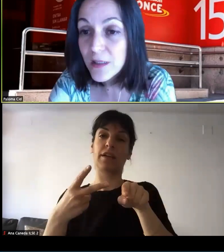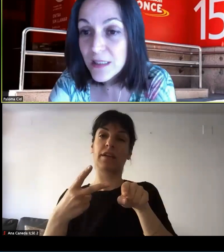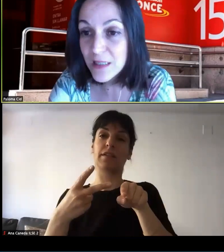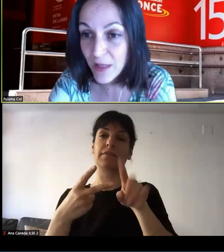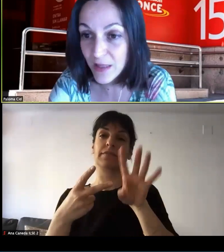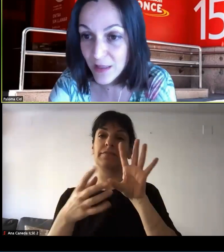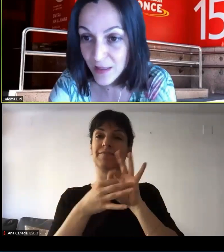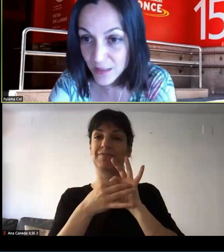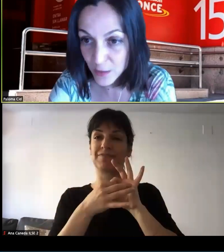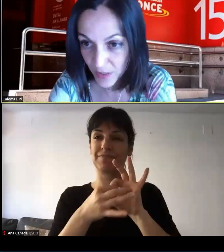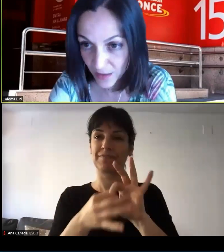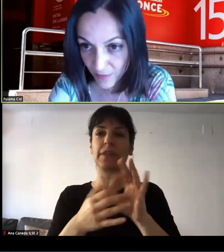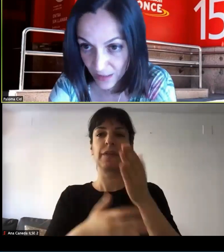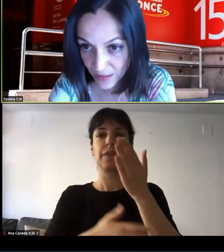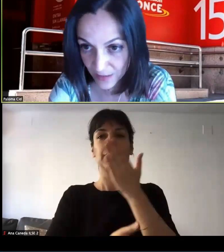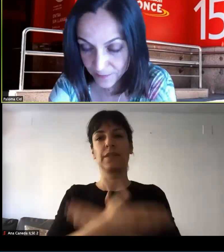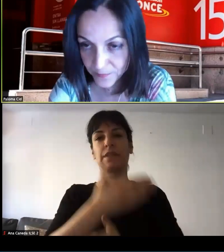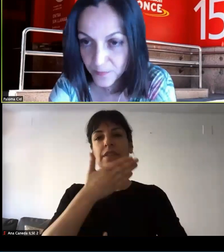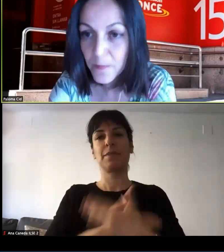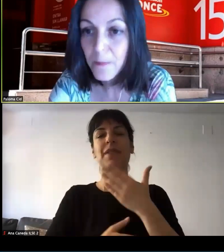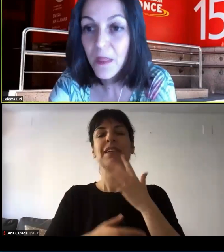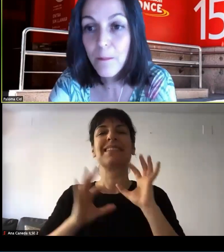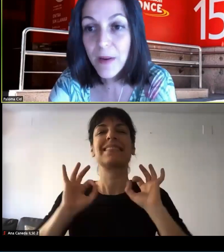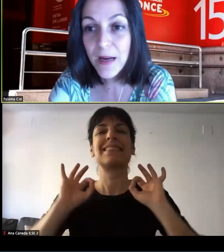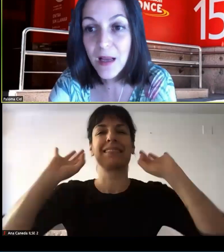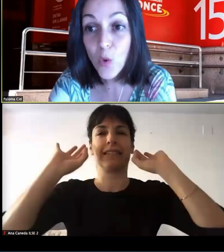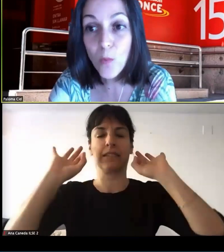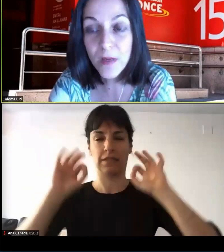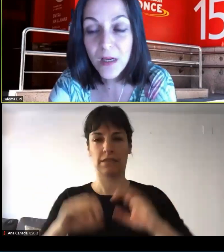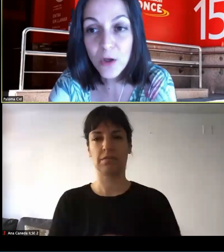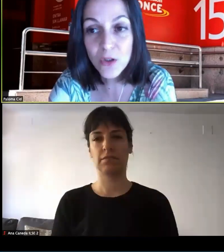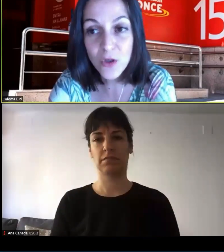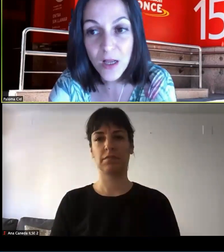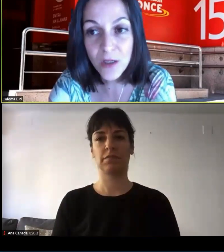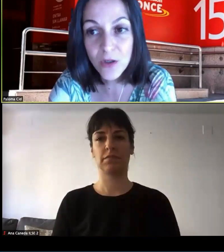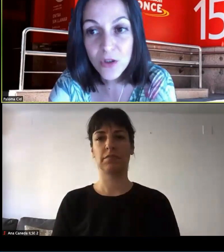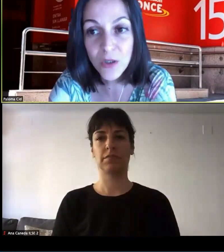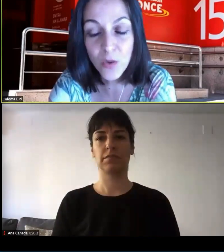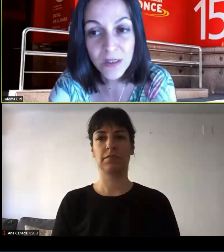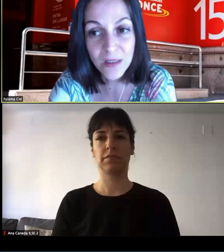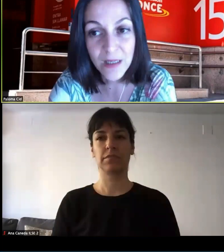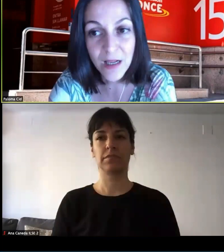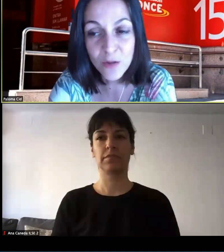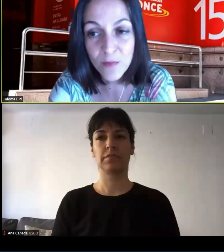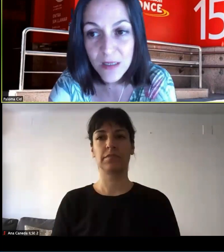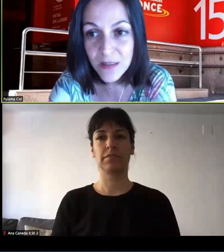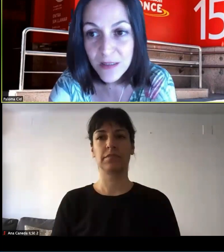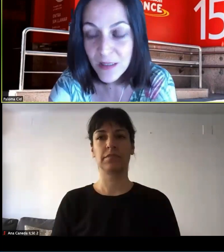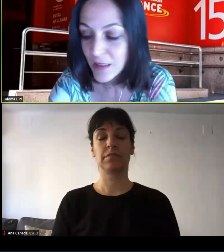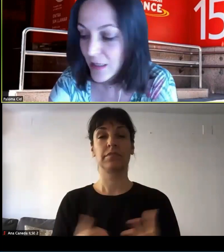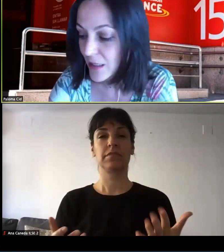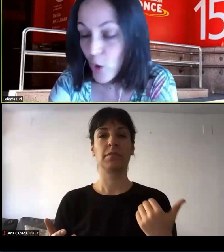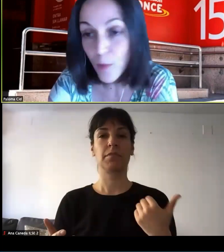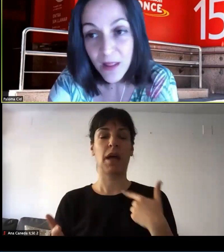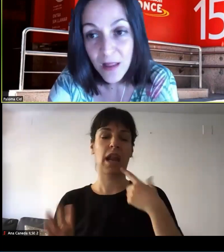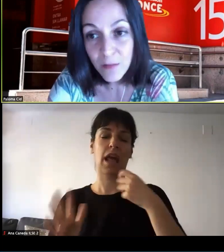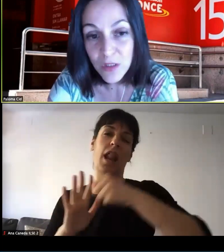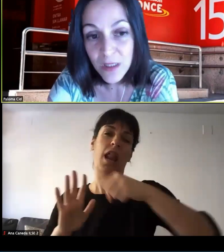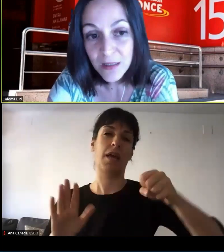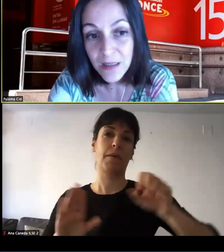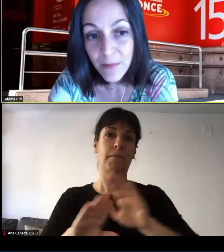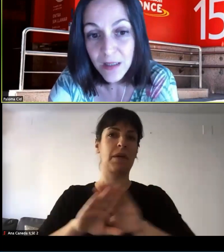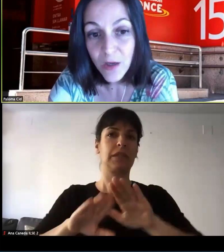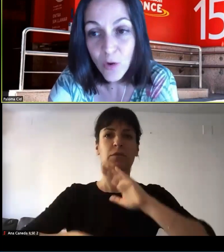con discapacidades específicas. Para cumplir los horarios y no entretenernos más,